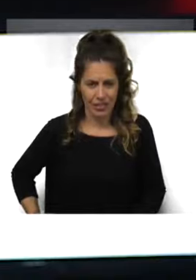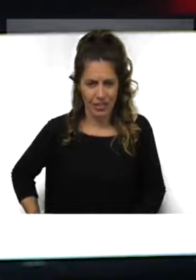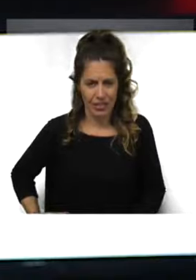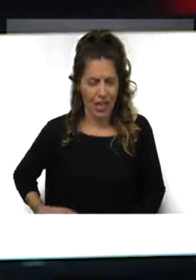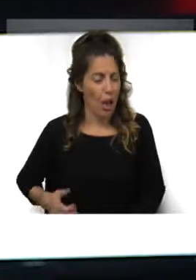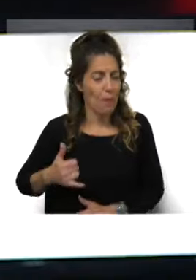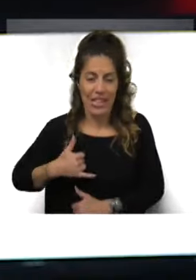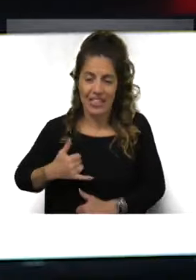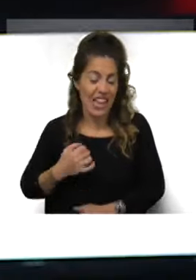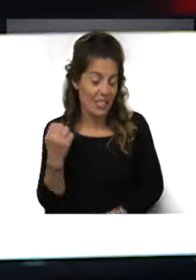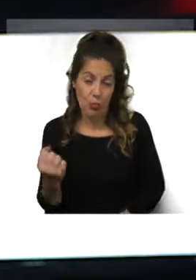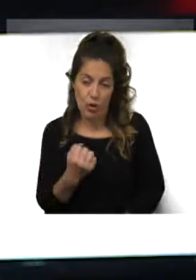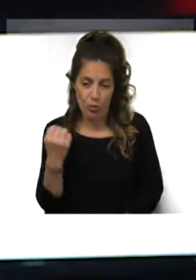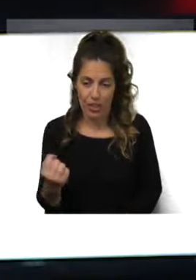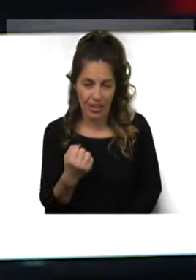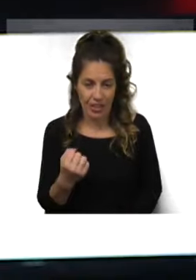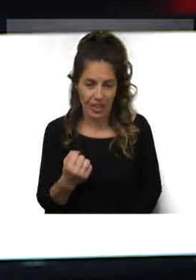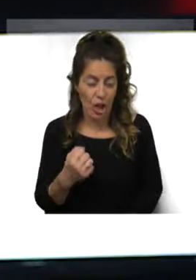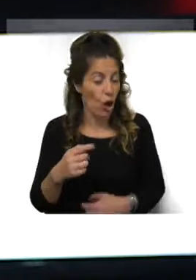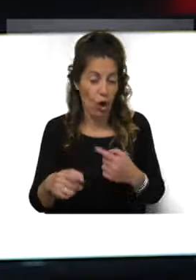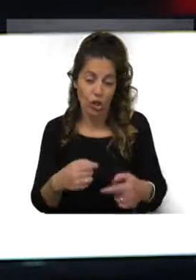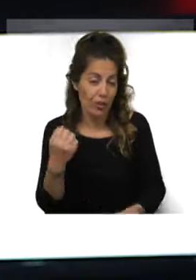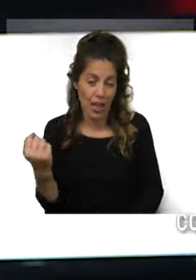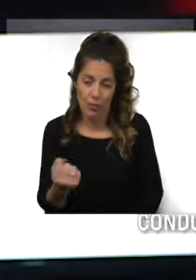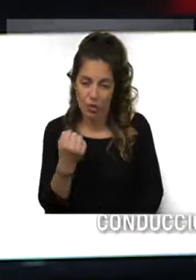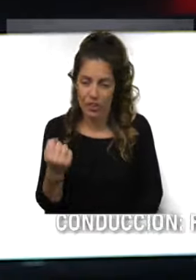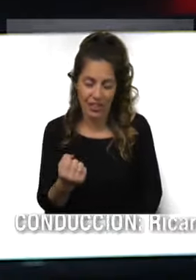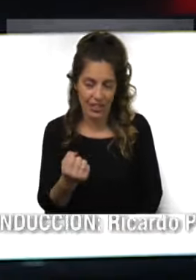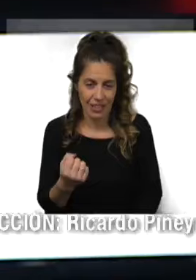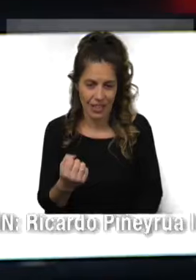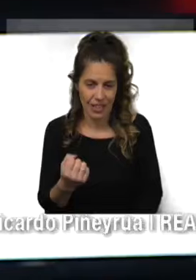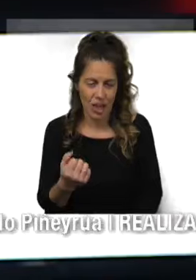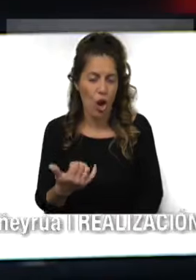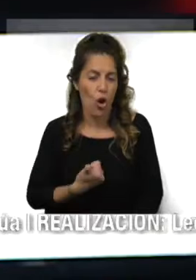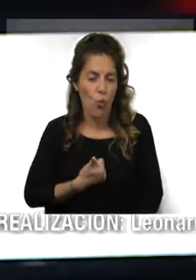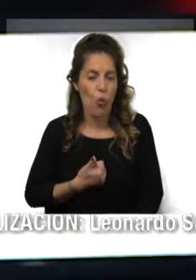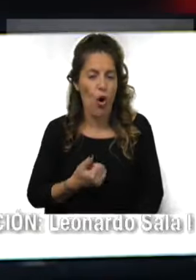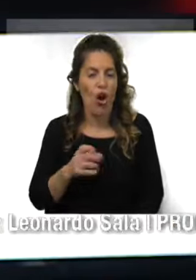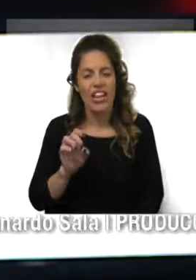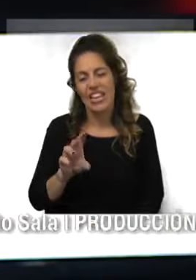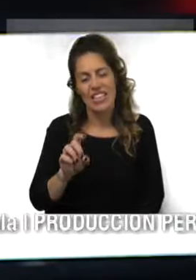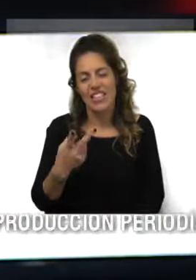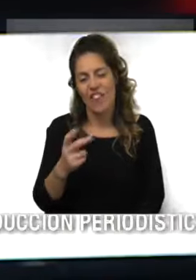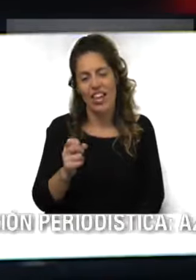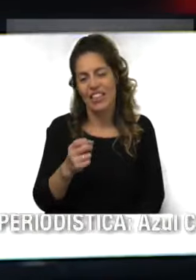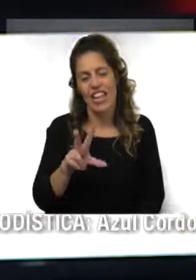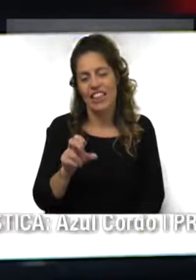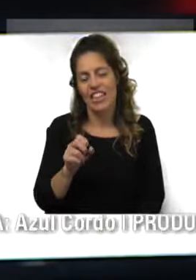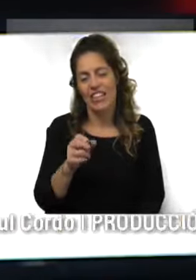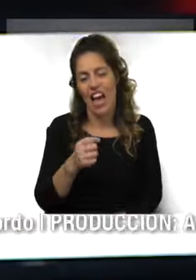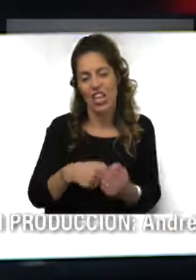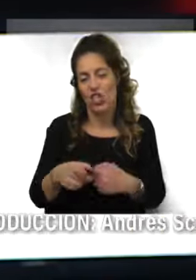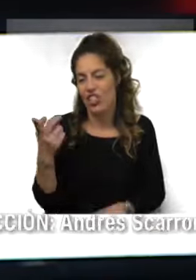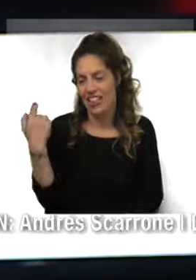militar es un factor muy importante sigue siendo tan importante este como hace 15 20 30 40 años atrás